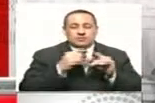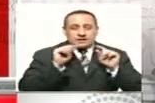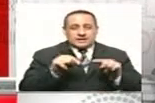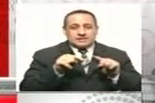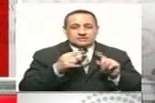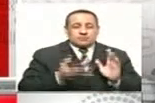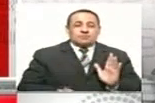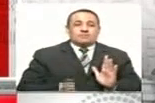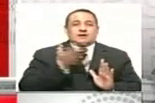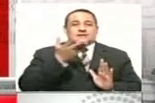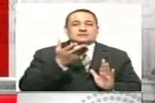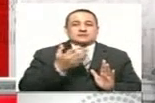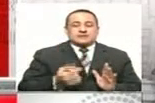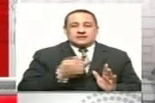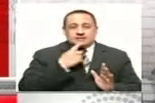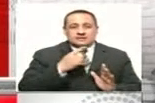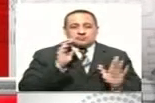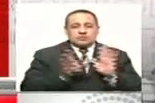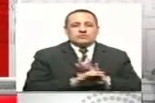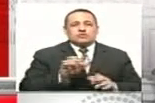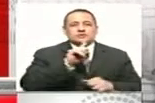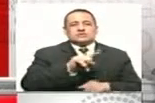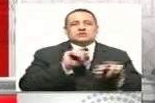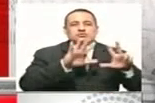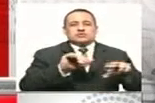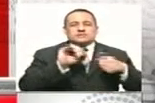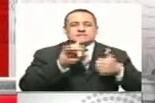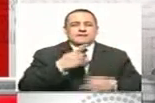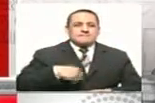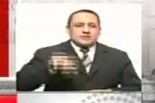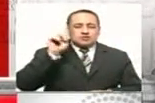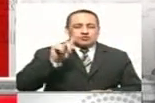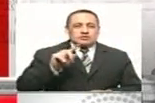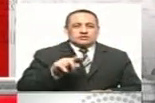toda vez que este se incrementó en 186 millones,